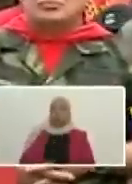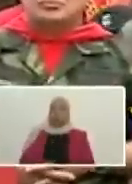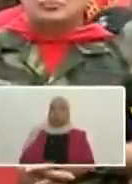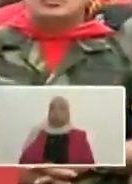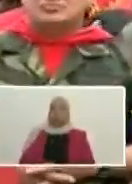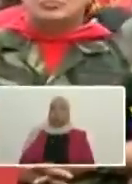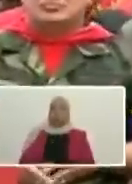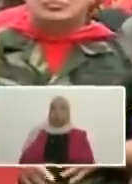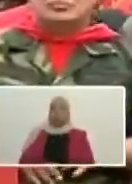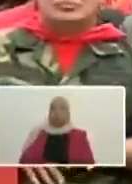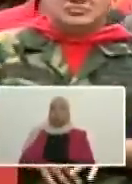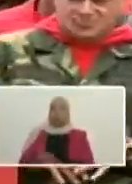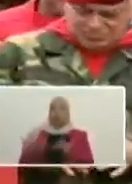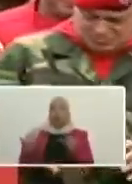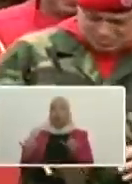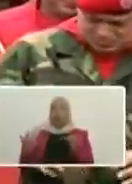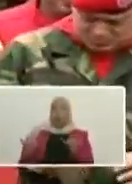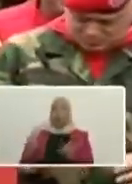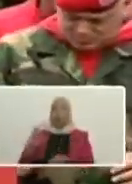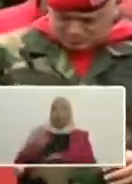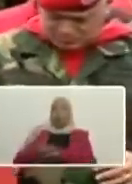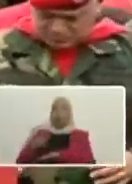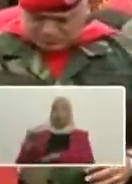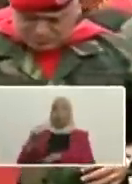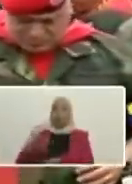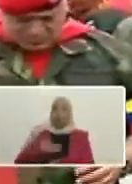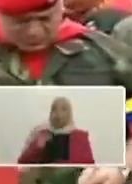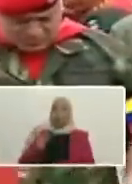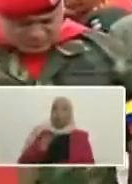¿cómo esta vez sí se pudo?